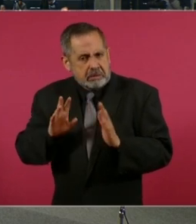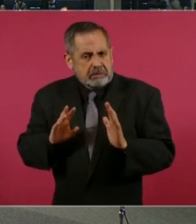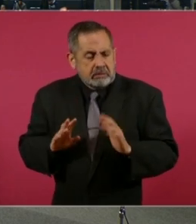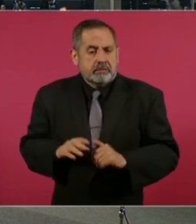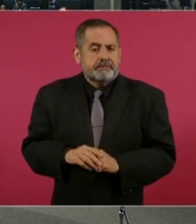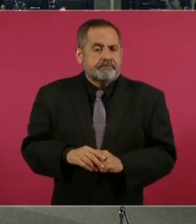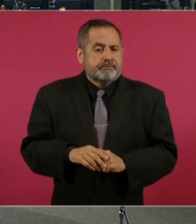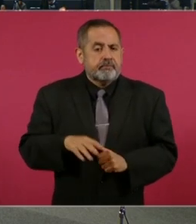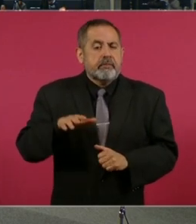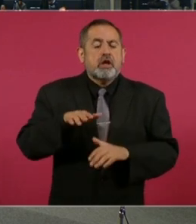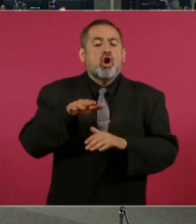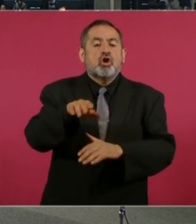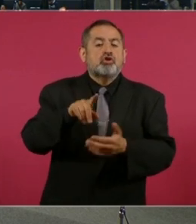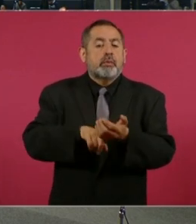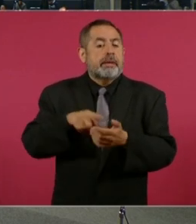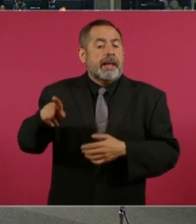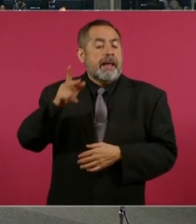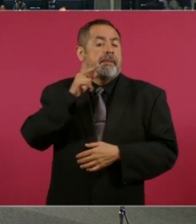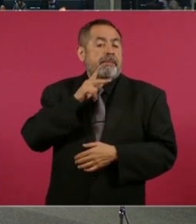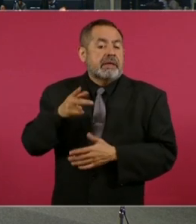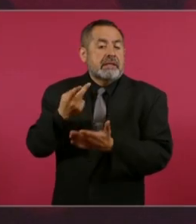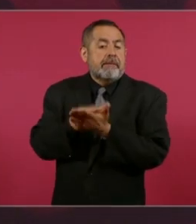la basificación en Pemex,